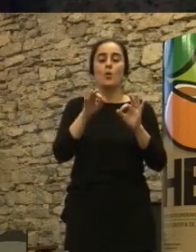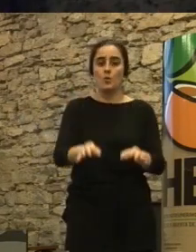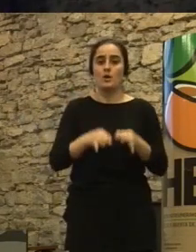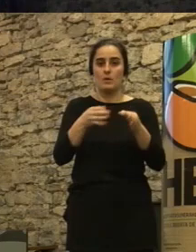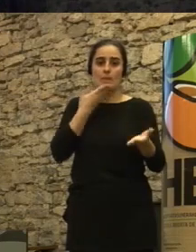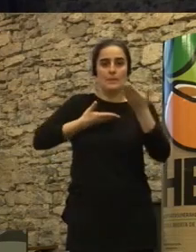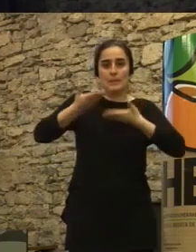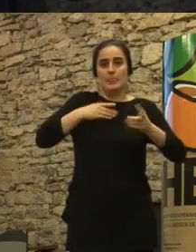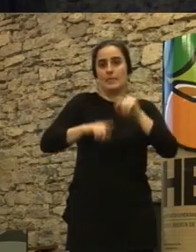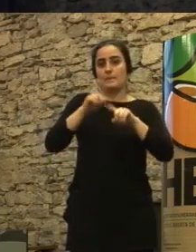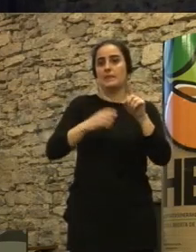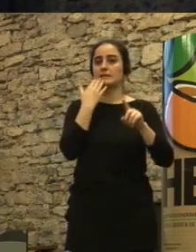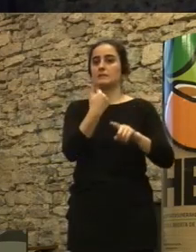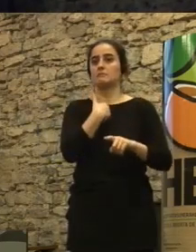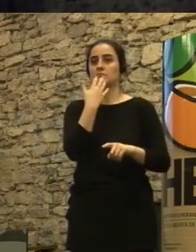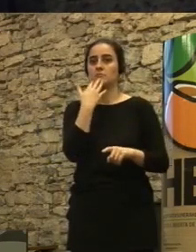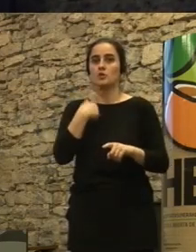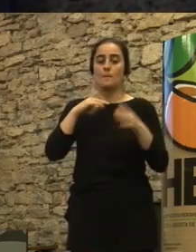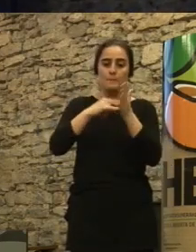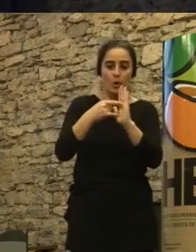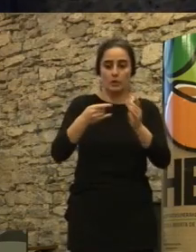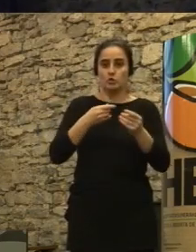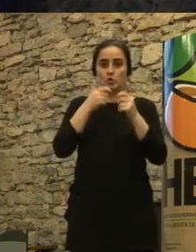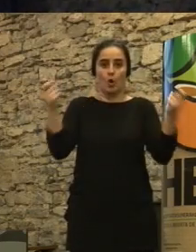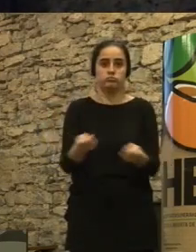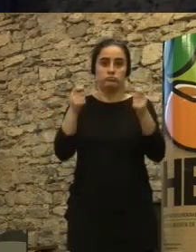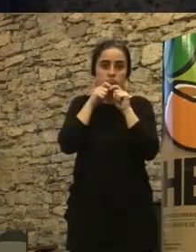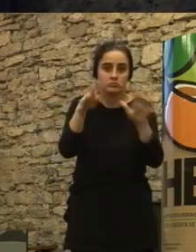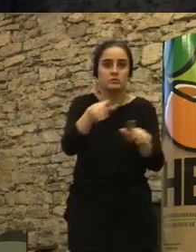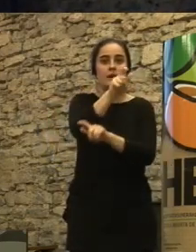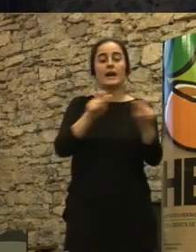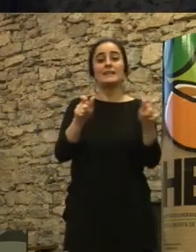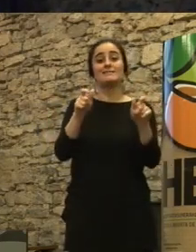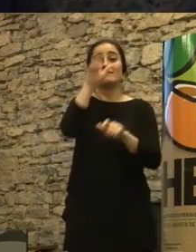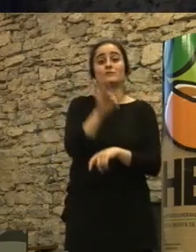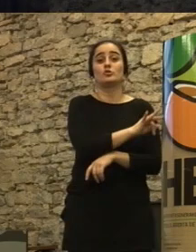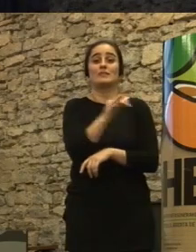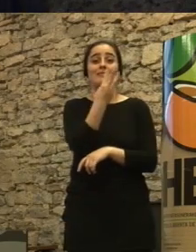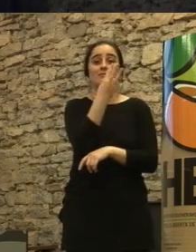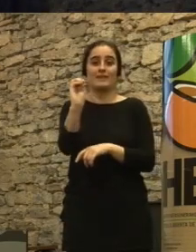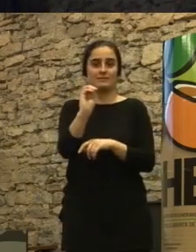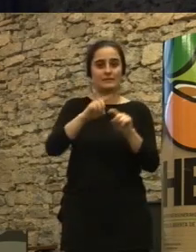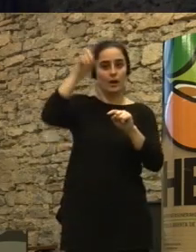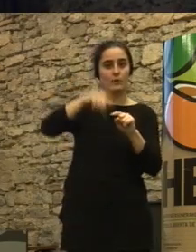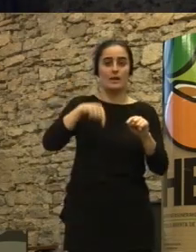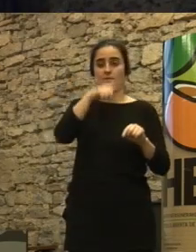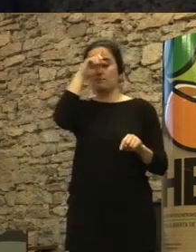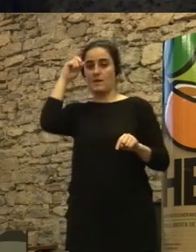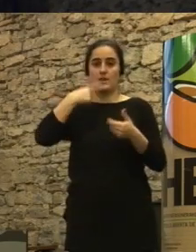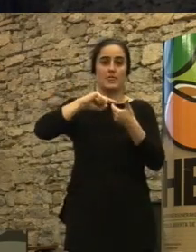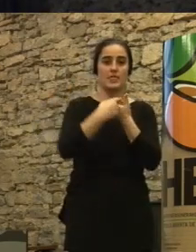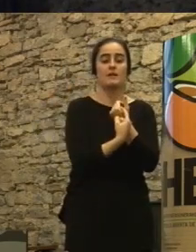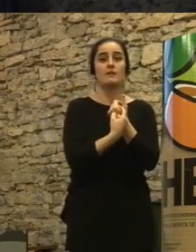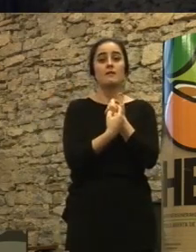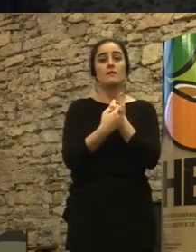a demanda. O sea, yo difundí el proyecto, uh-huh. y hubo gente, en total 30 comunidades aquí en Madrid fueron las que se apuntaron, y bueno,